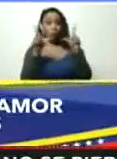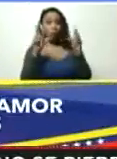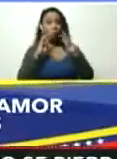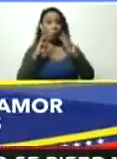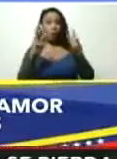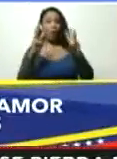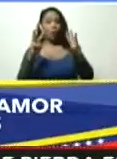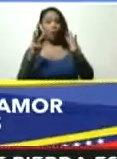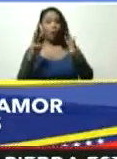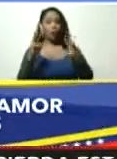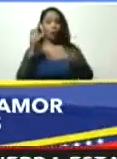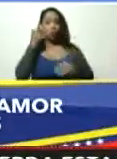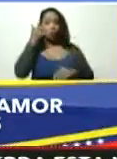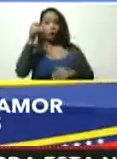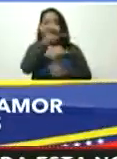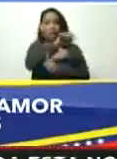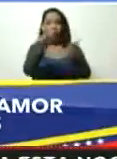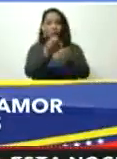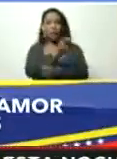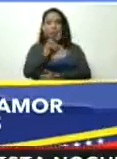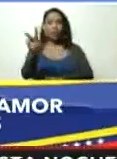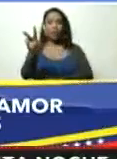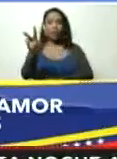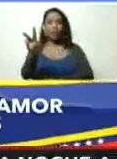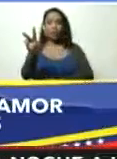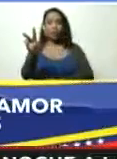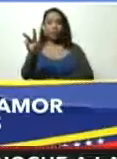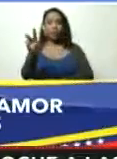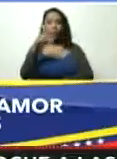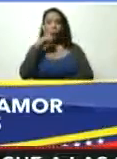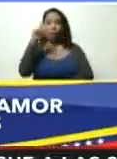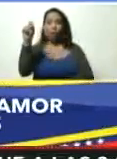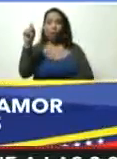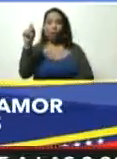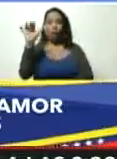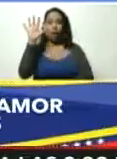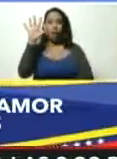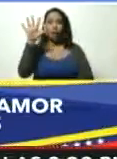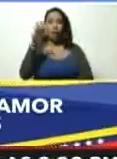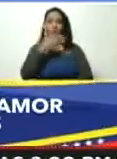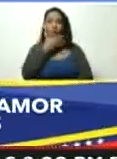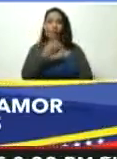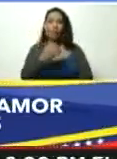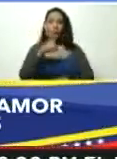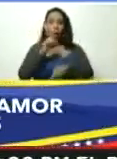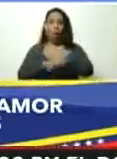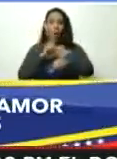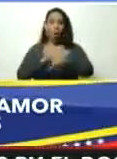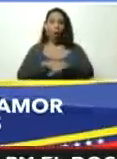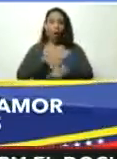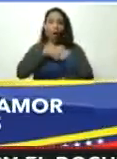al presidente, que era su vicepresidente, Nicolás Maduro, el 5 de diciembre, y en horas de la tarde